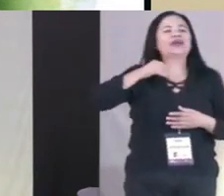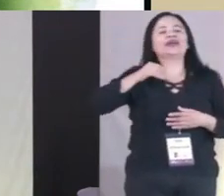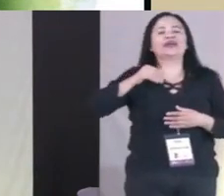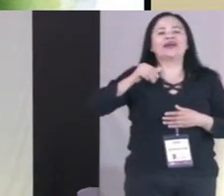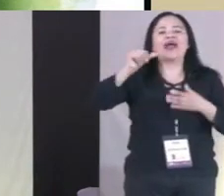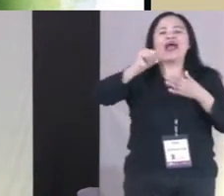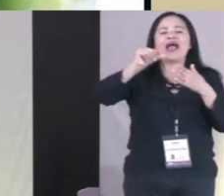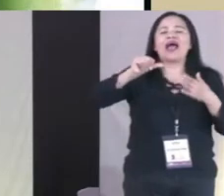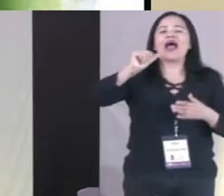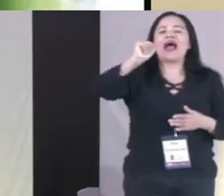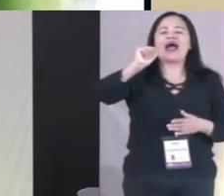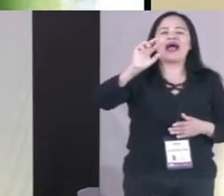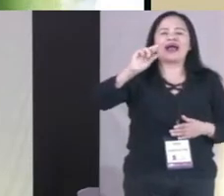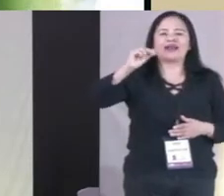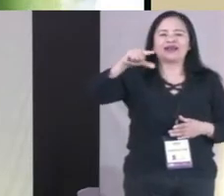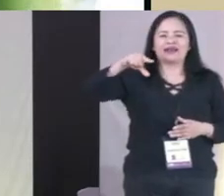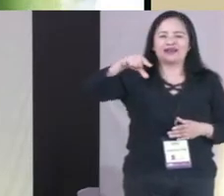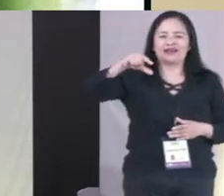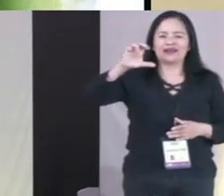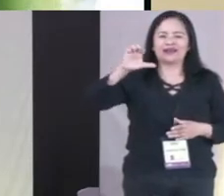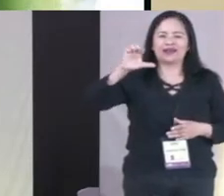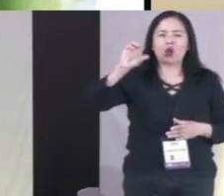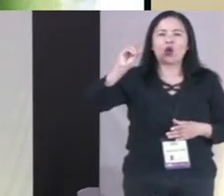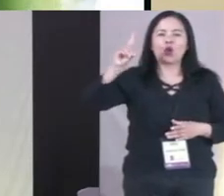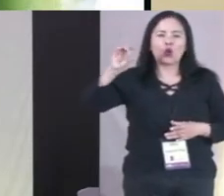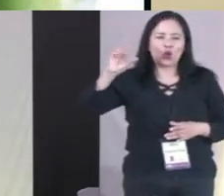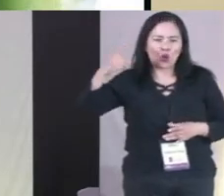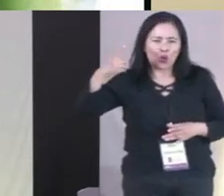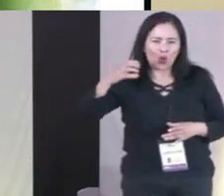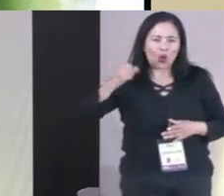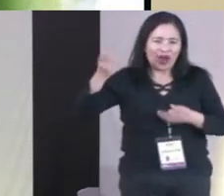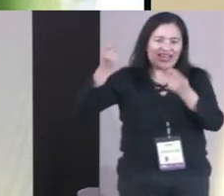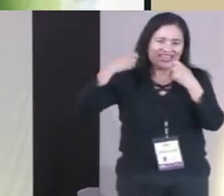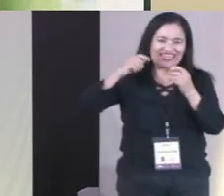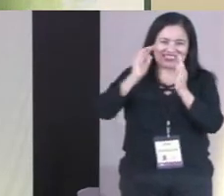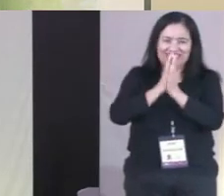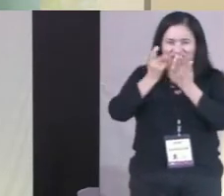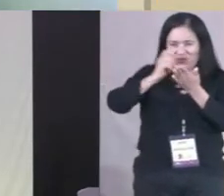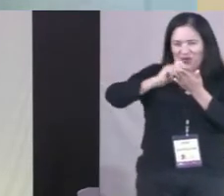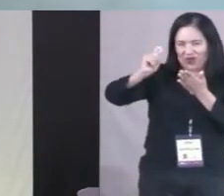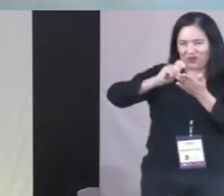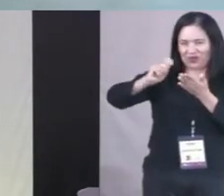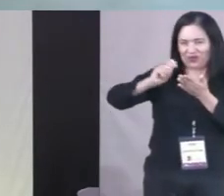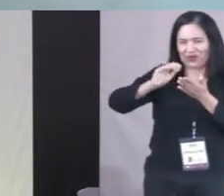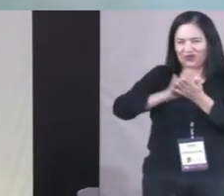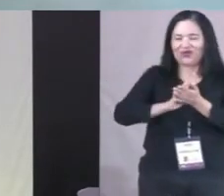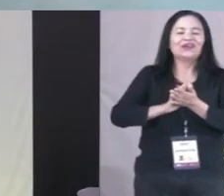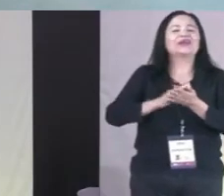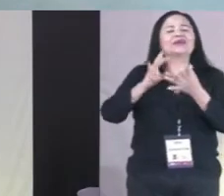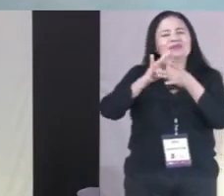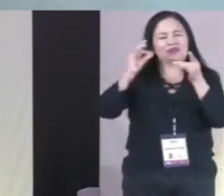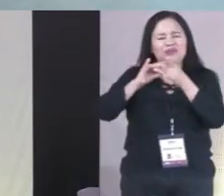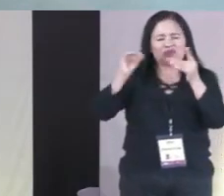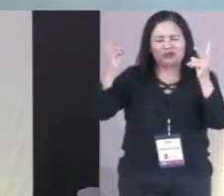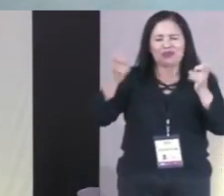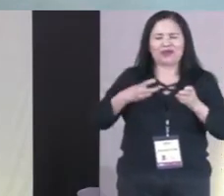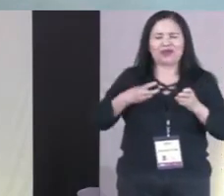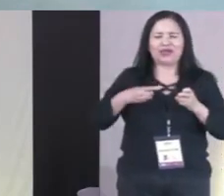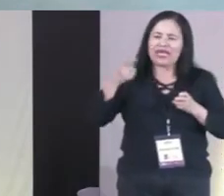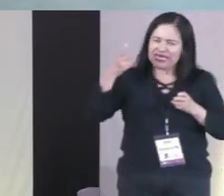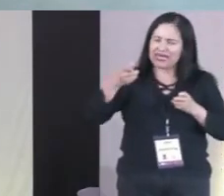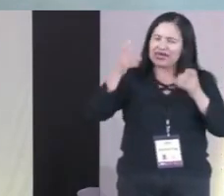guatemalteco-mexicano, que es Carlos Navarrete, que escribió un libro que se llama Los arrieros del agua, en el que